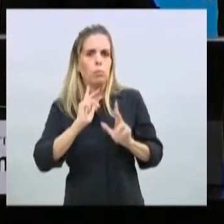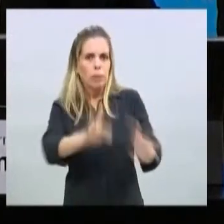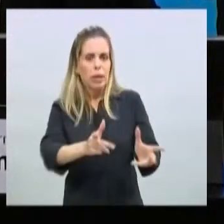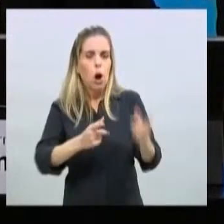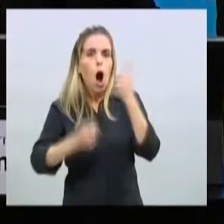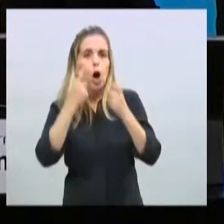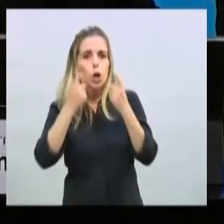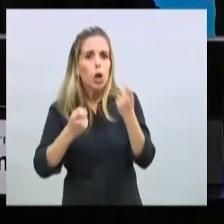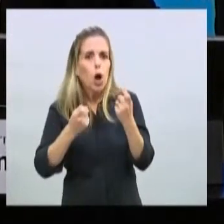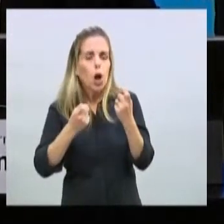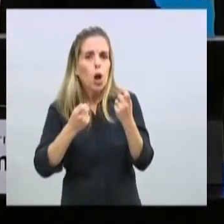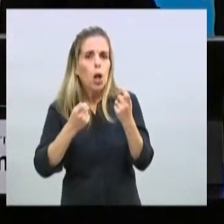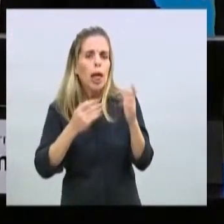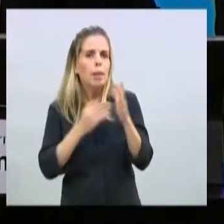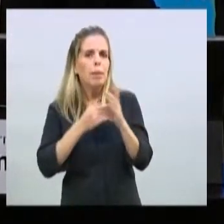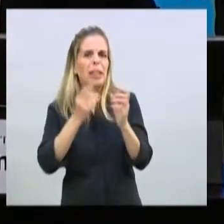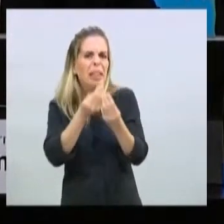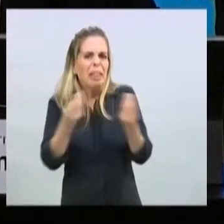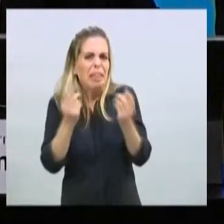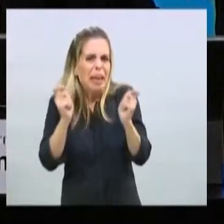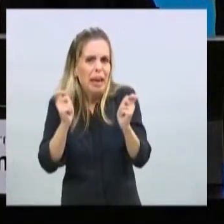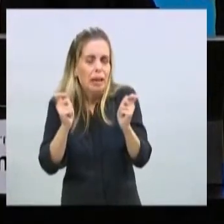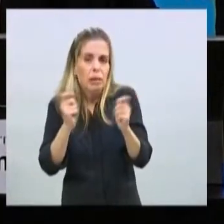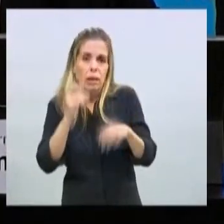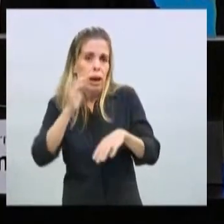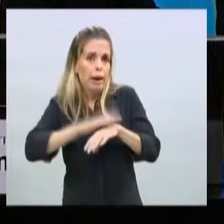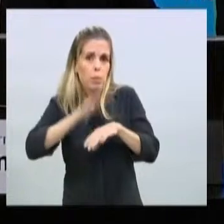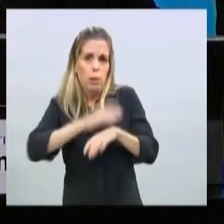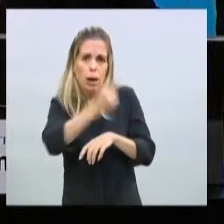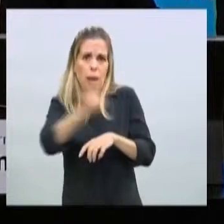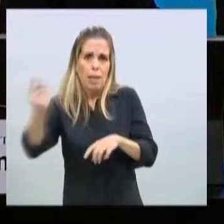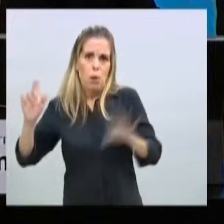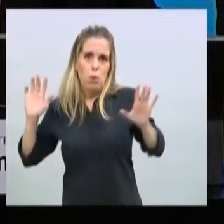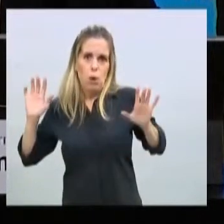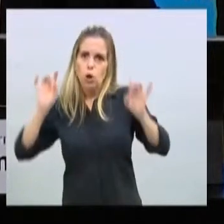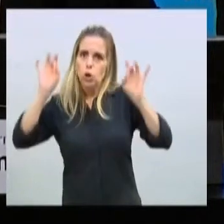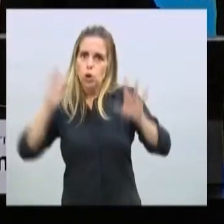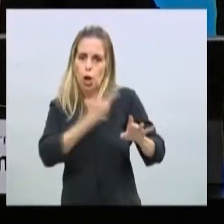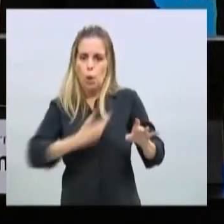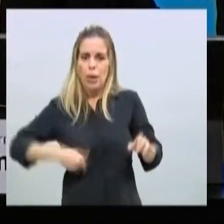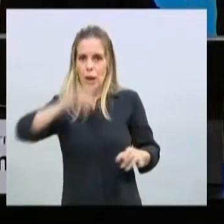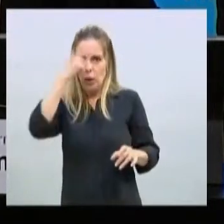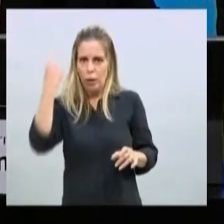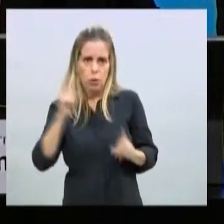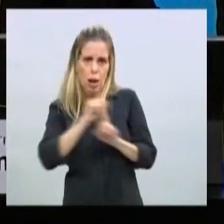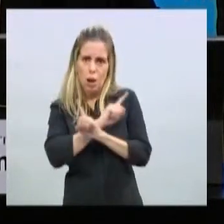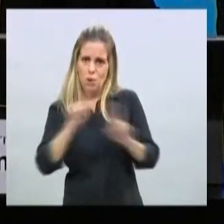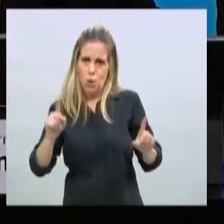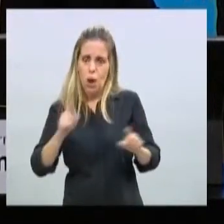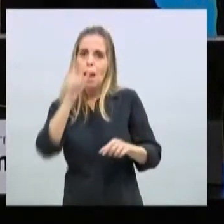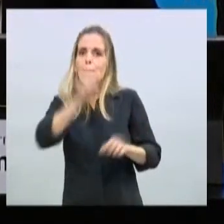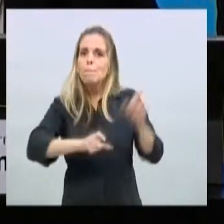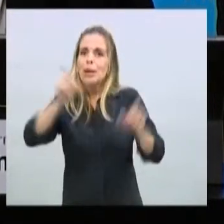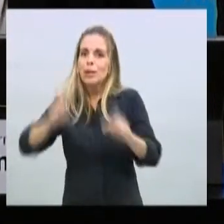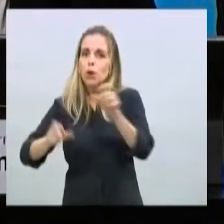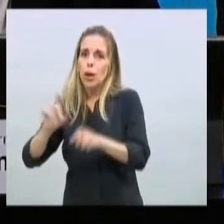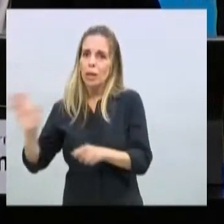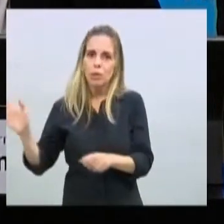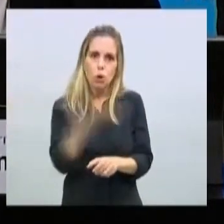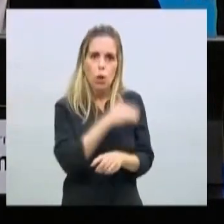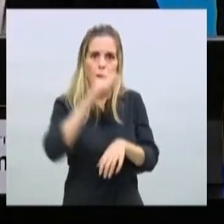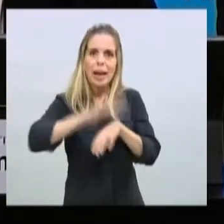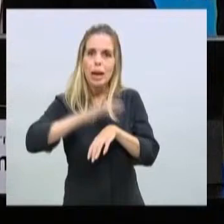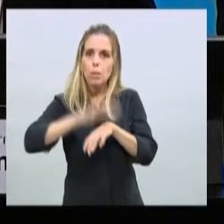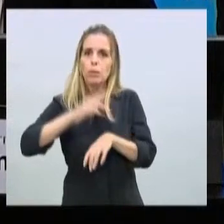de la responsabilidad de cada uno. O sea, no hay Estado que alcance si la gente no cumple. Estamos muy agradecidos de cómo viene cumpliendo, por eso es